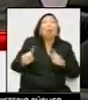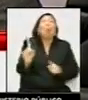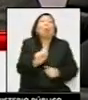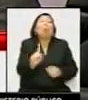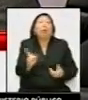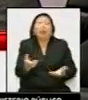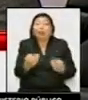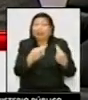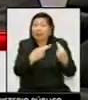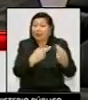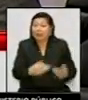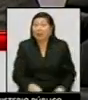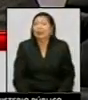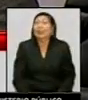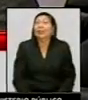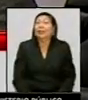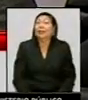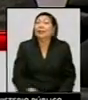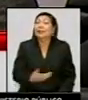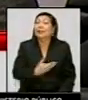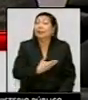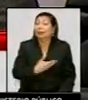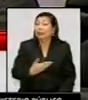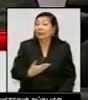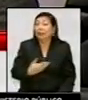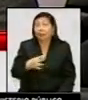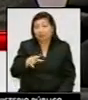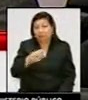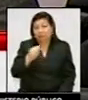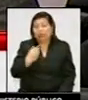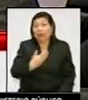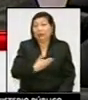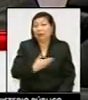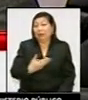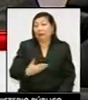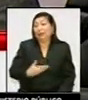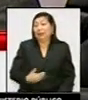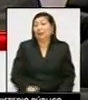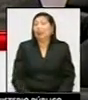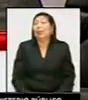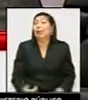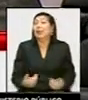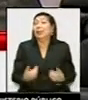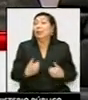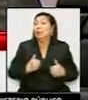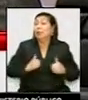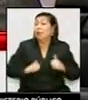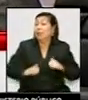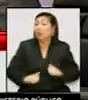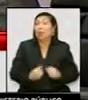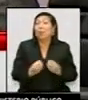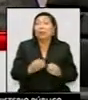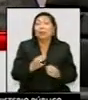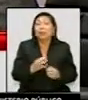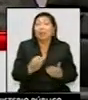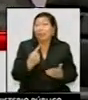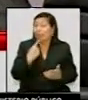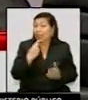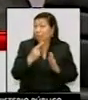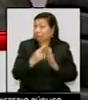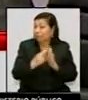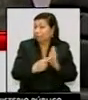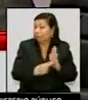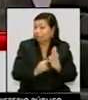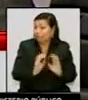Y qué otra responsabilidad también de los presidentes, las presidentes de las comisiones. Tenemos que actuar, porque si no le aplicamos el